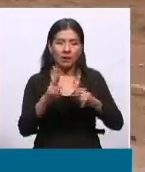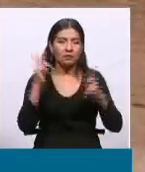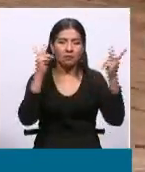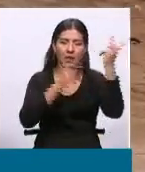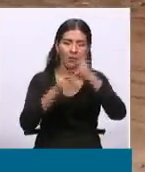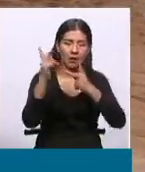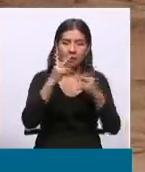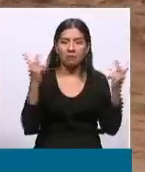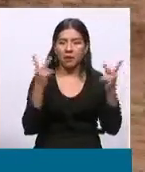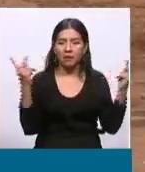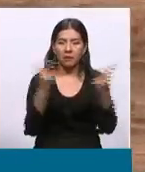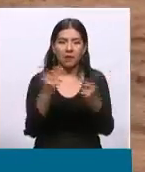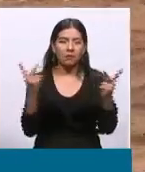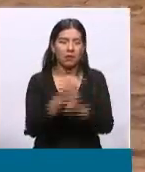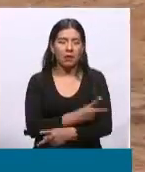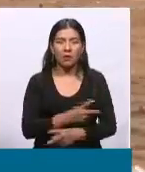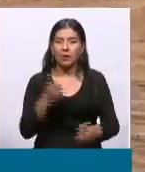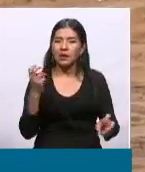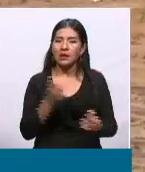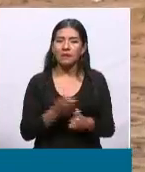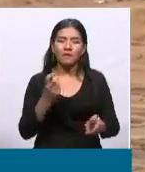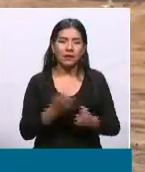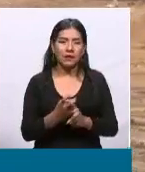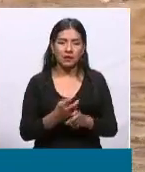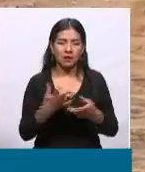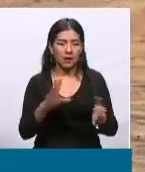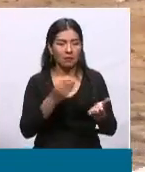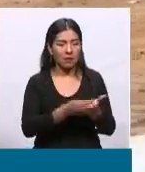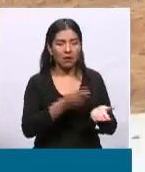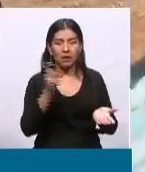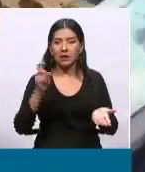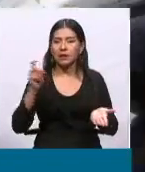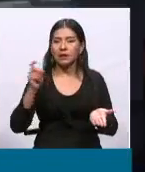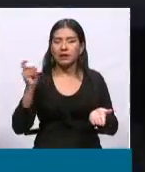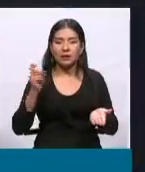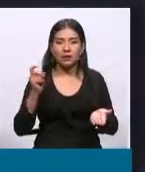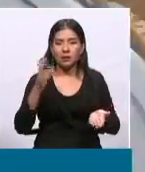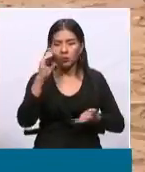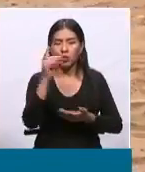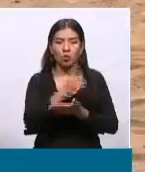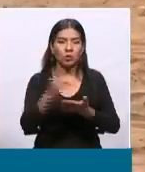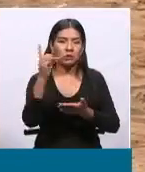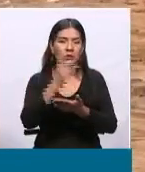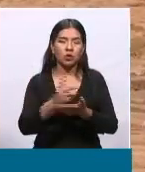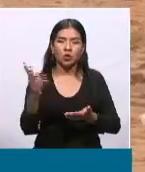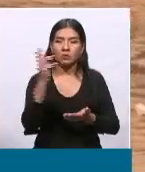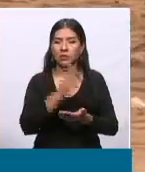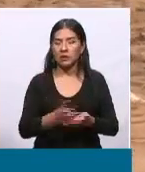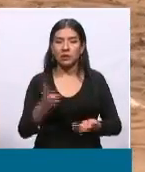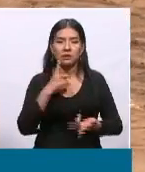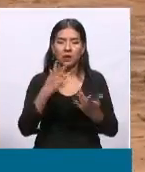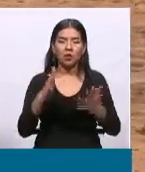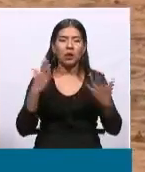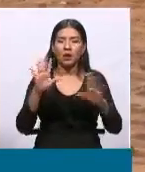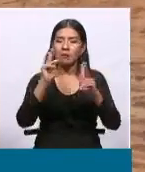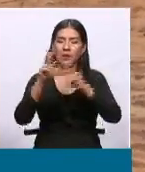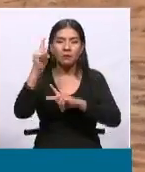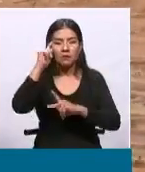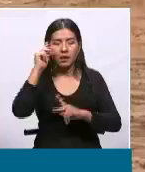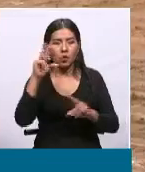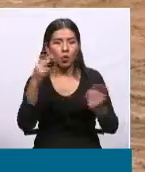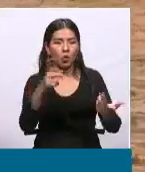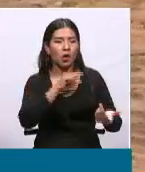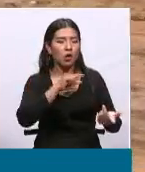entrando en un estado de crisis definitivamente nunca antes visto por una acción, por una actitud inhumana